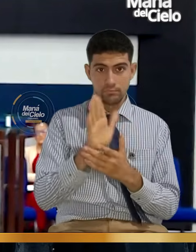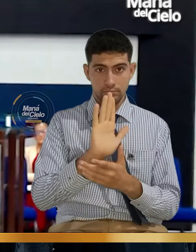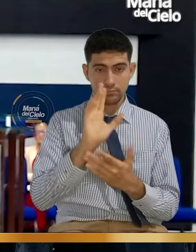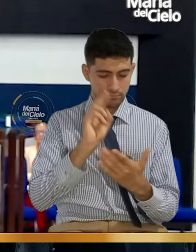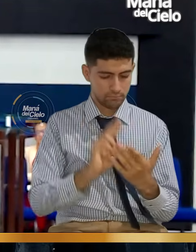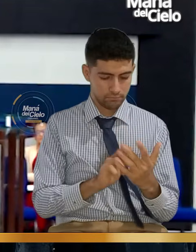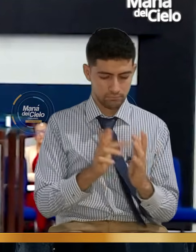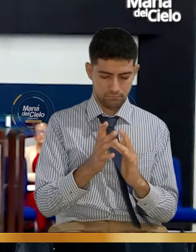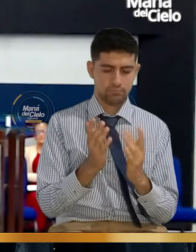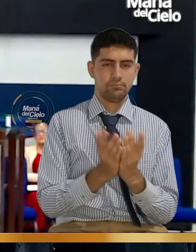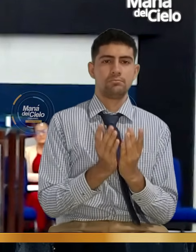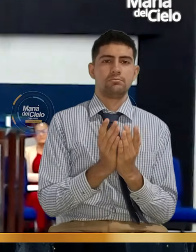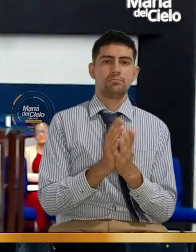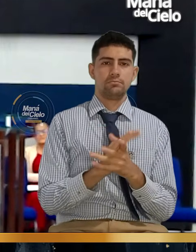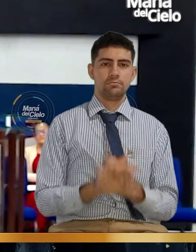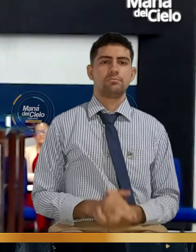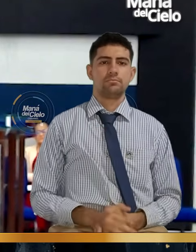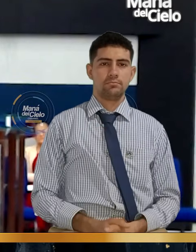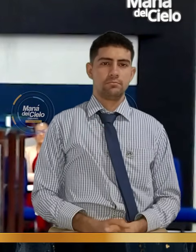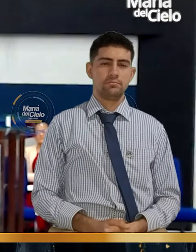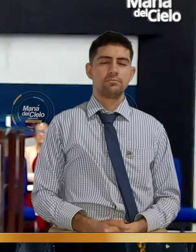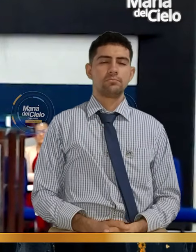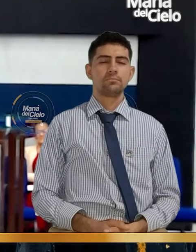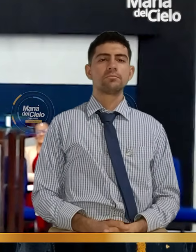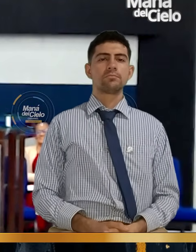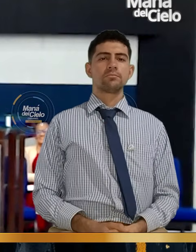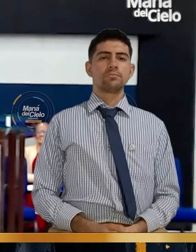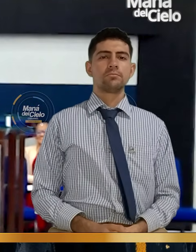el orangután tenía la qué, la orangutana,